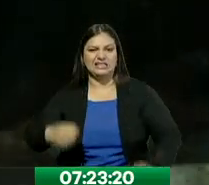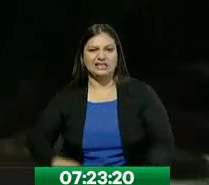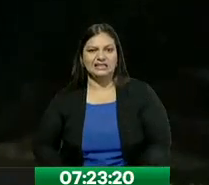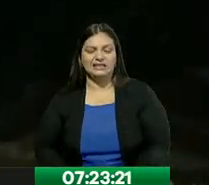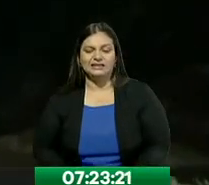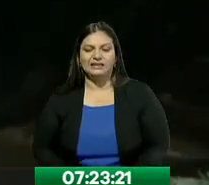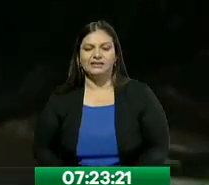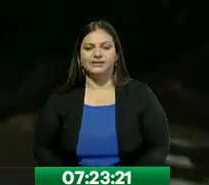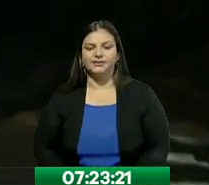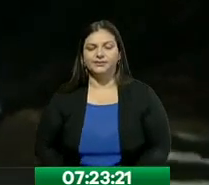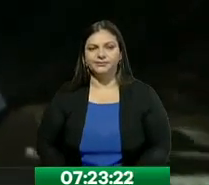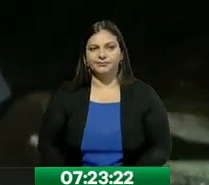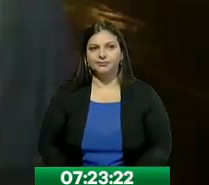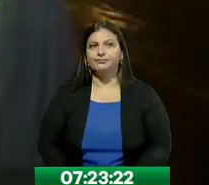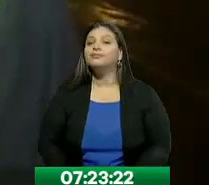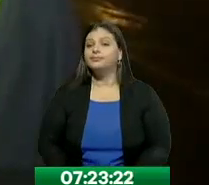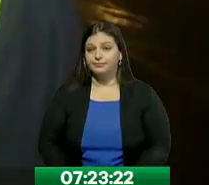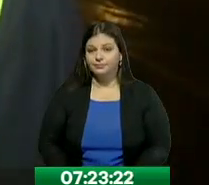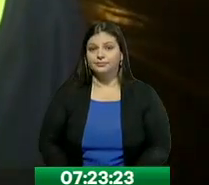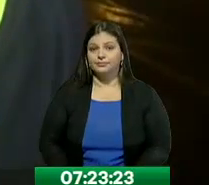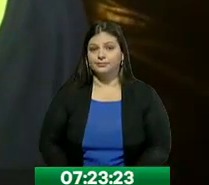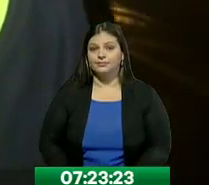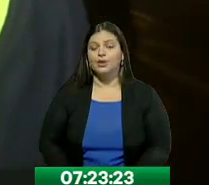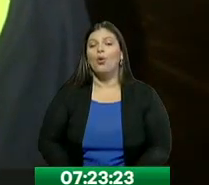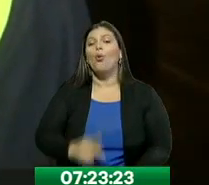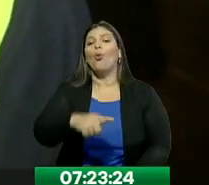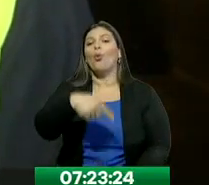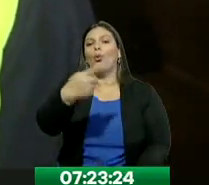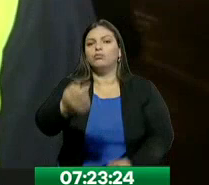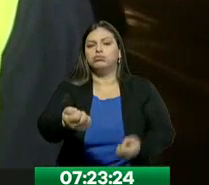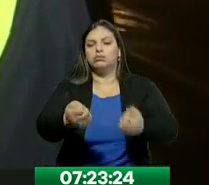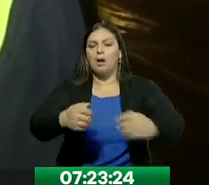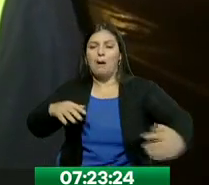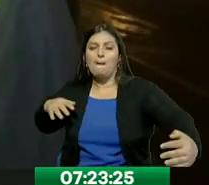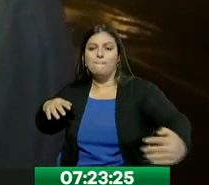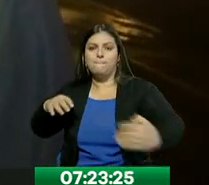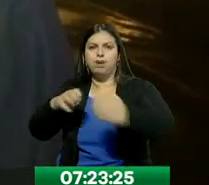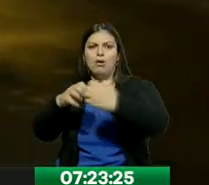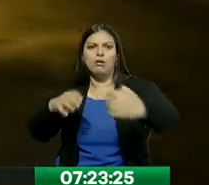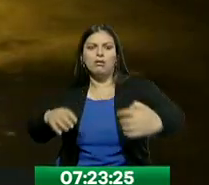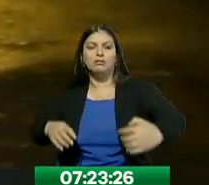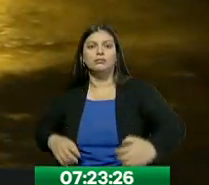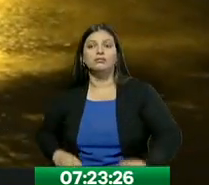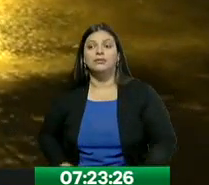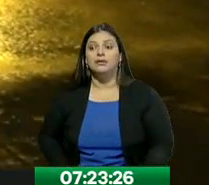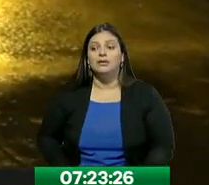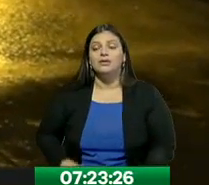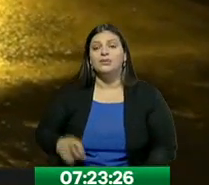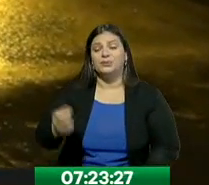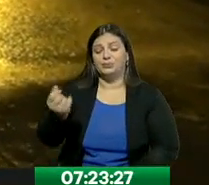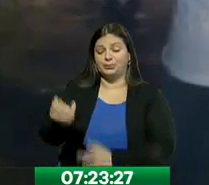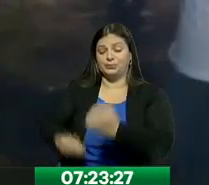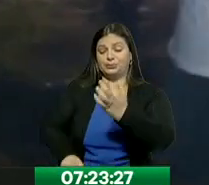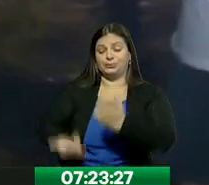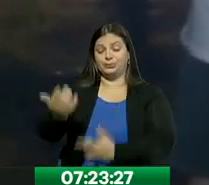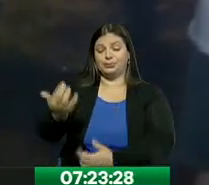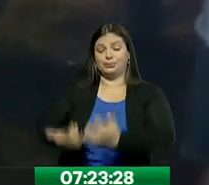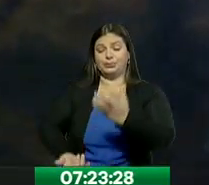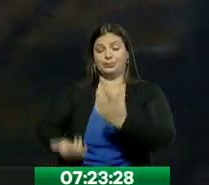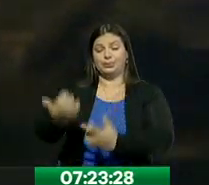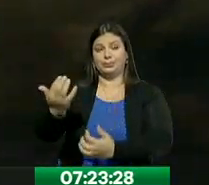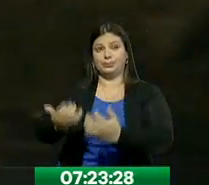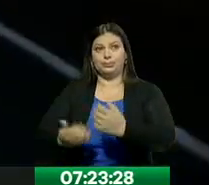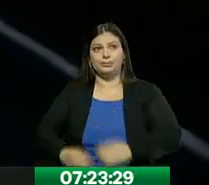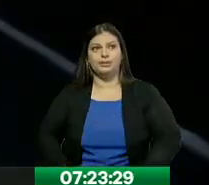contrario ocasiona un segundo impacto, quien es que lo arrastra hacia la cuneta. Quienes habitaban en el sector salieron de sus casas